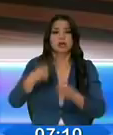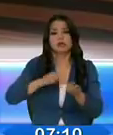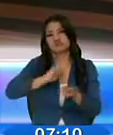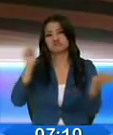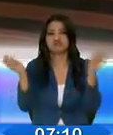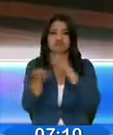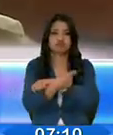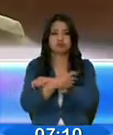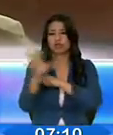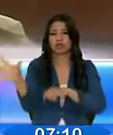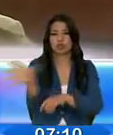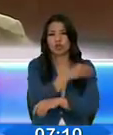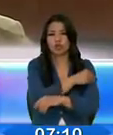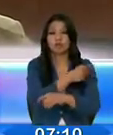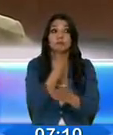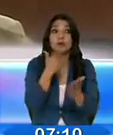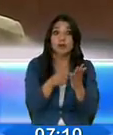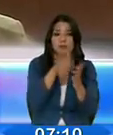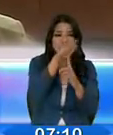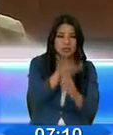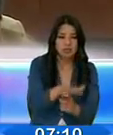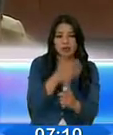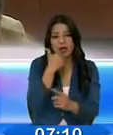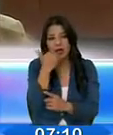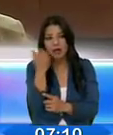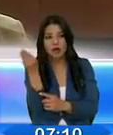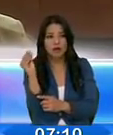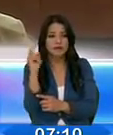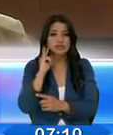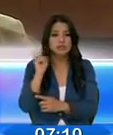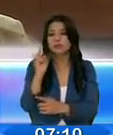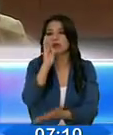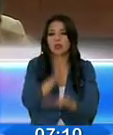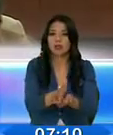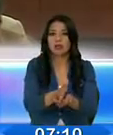las estructuras discriminatorias contra mujeres y adolescentes y